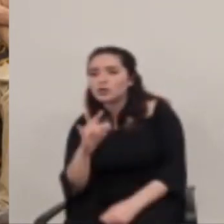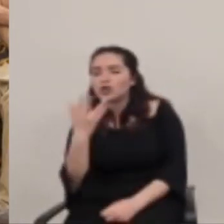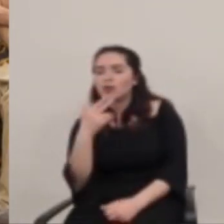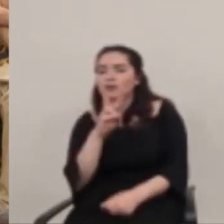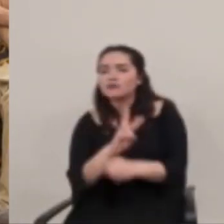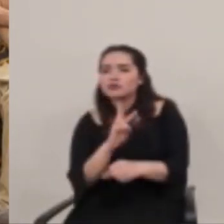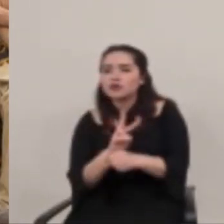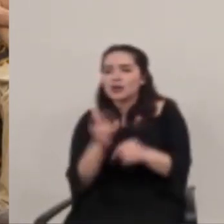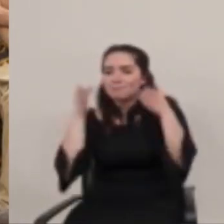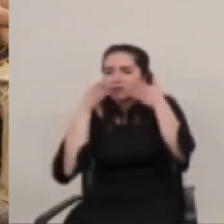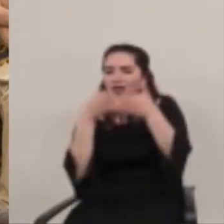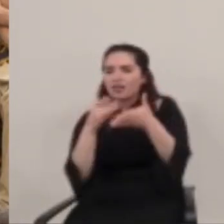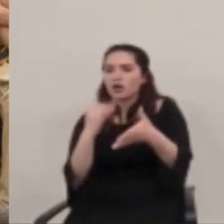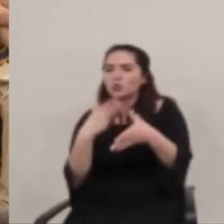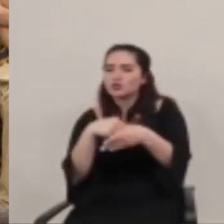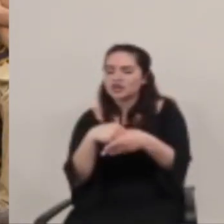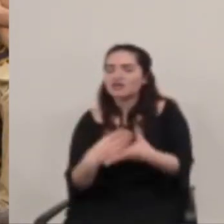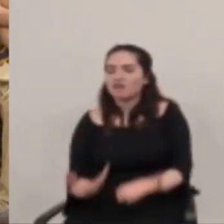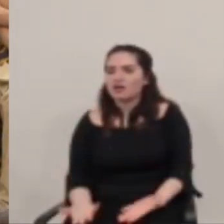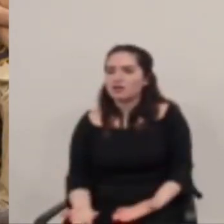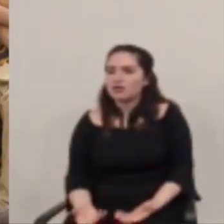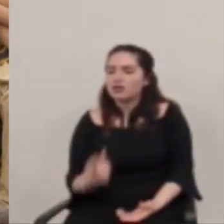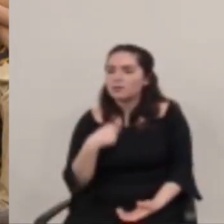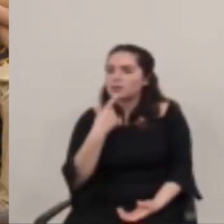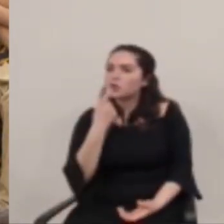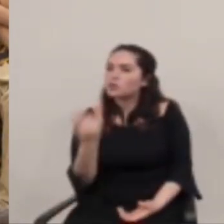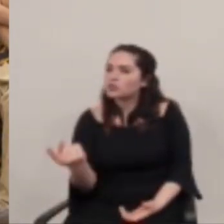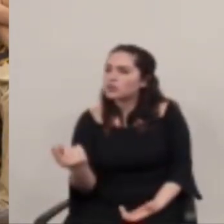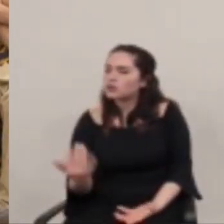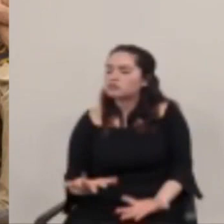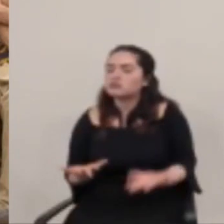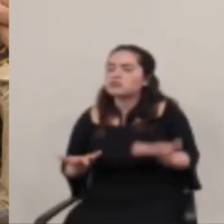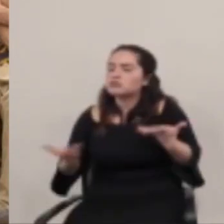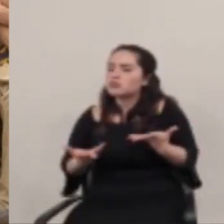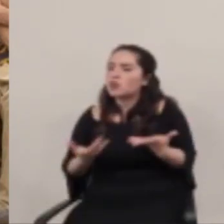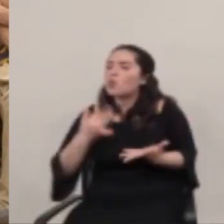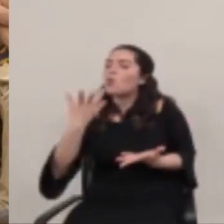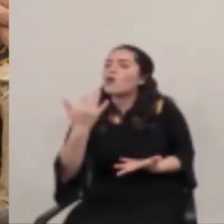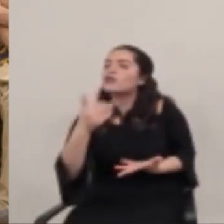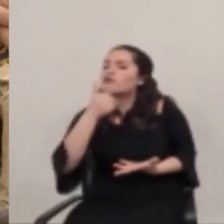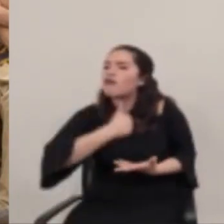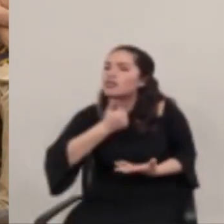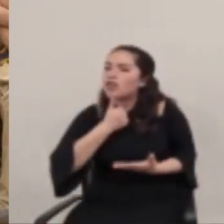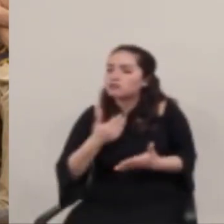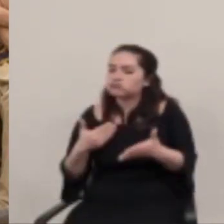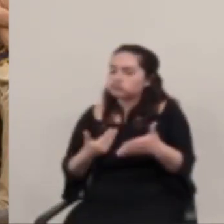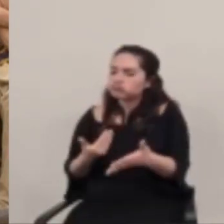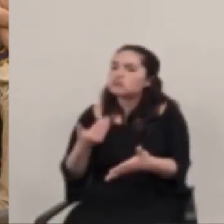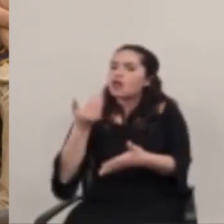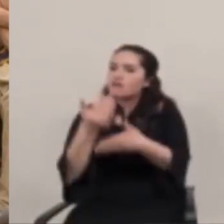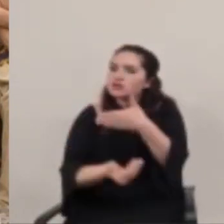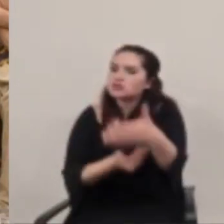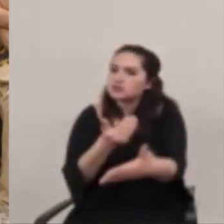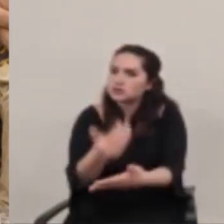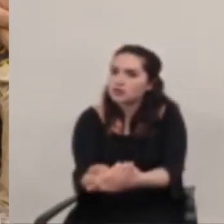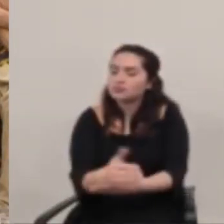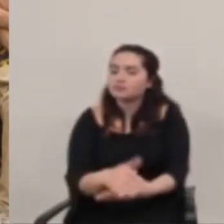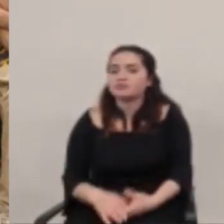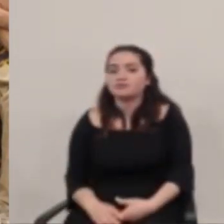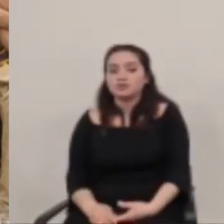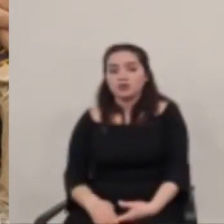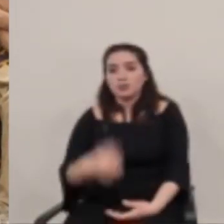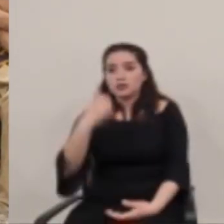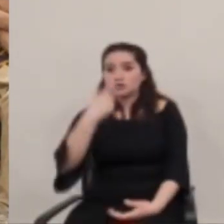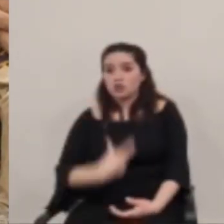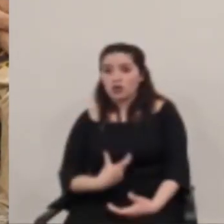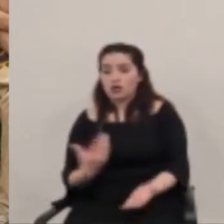con una mirada inclusiva? Entonces la pregunta es también, ¿cuánto hay que avanzar? Una cosa es que el que está estudiando para ser